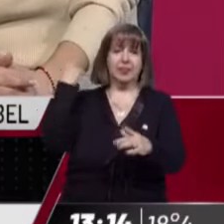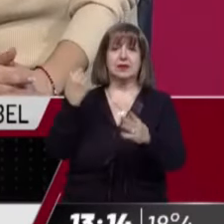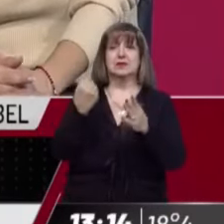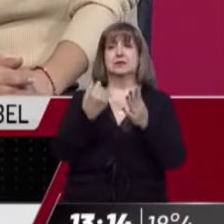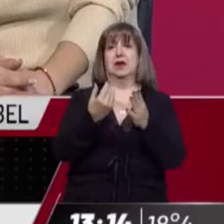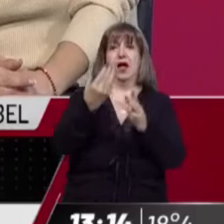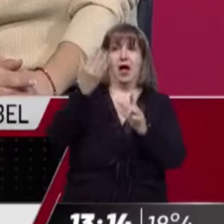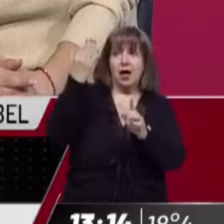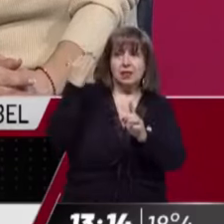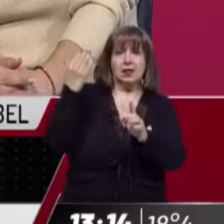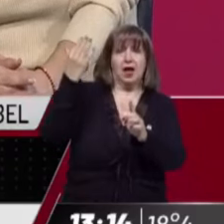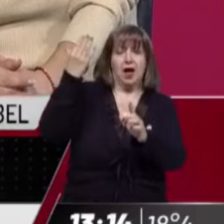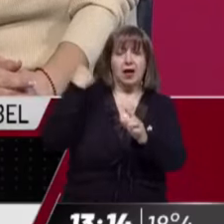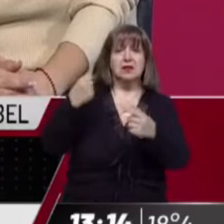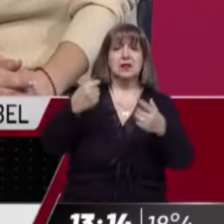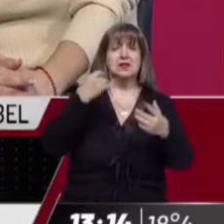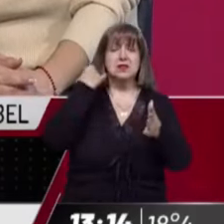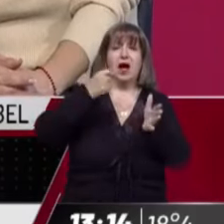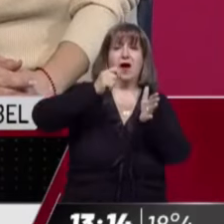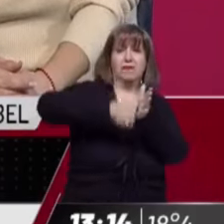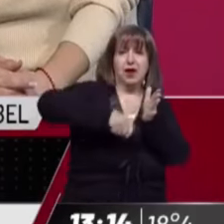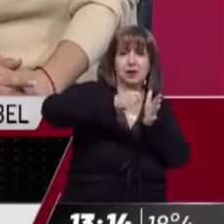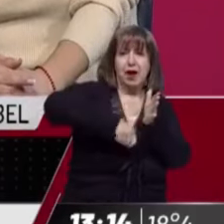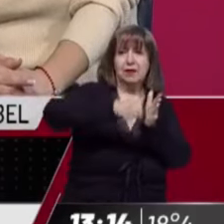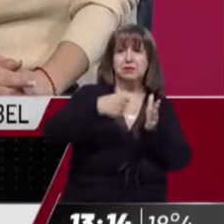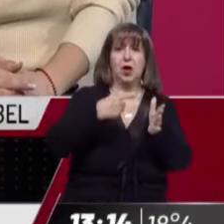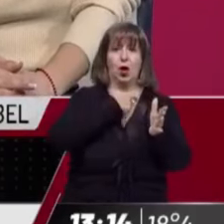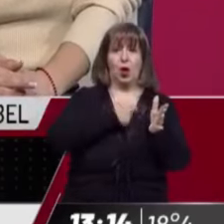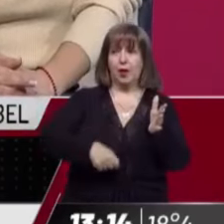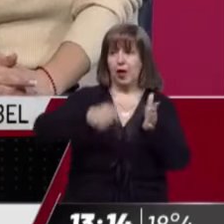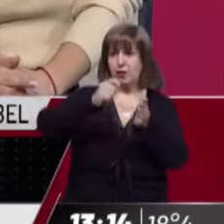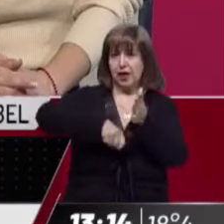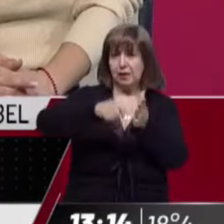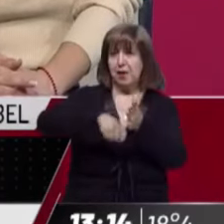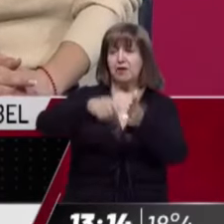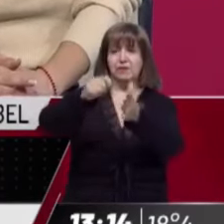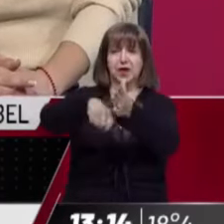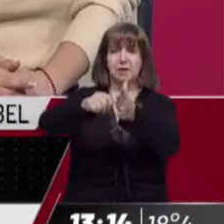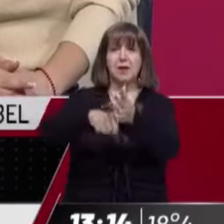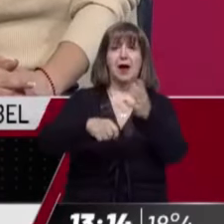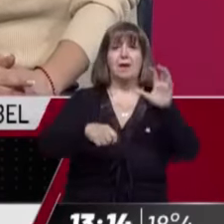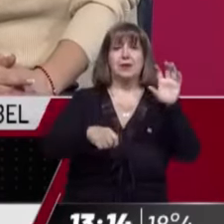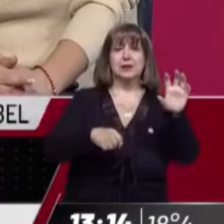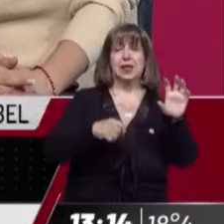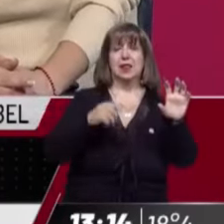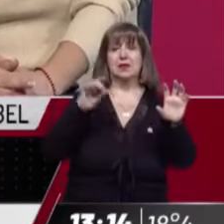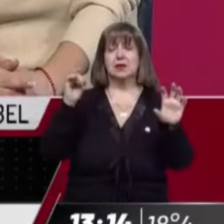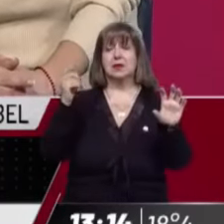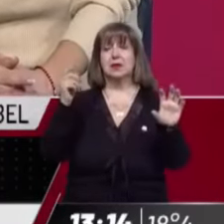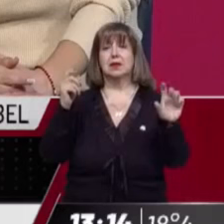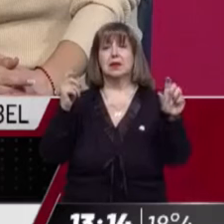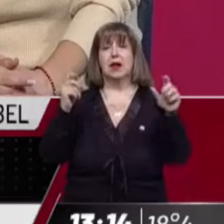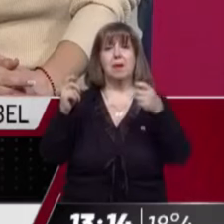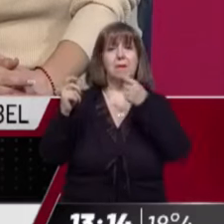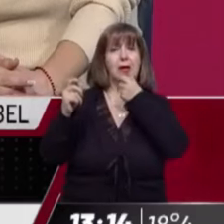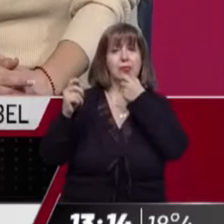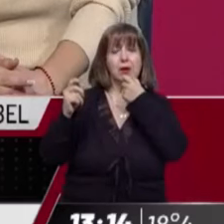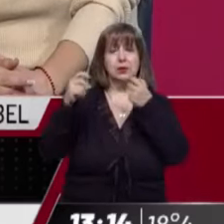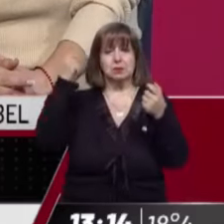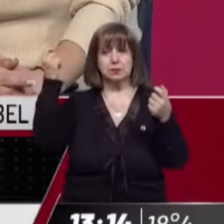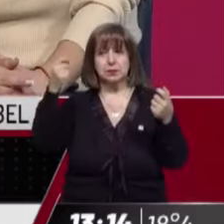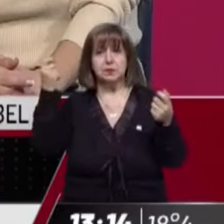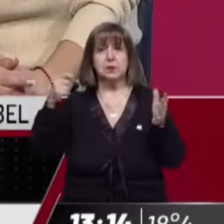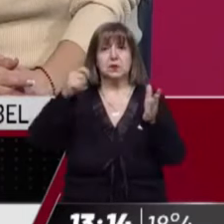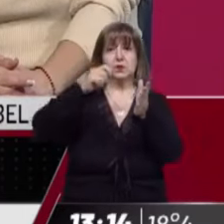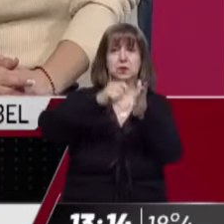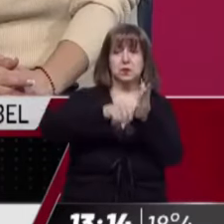juego, lo que ya había decidido un gobierno y un color político, cuando viene Alberto Fernández se vuelve a cambiar todo, el color